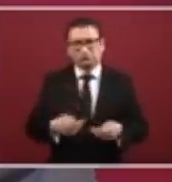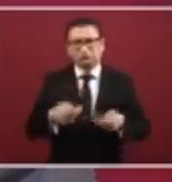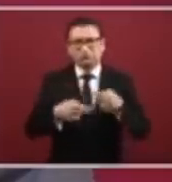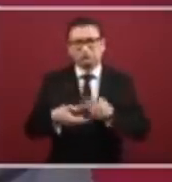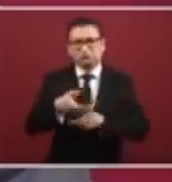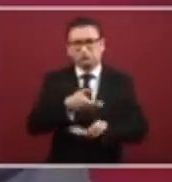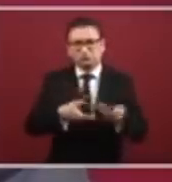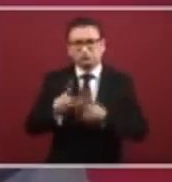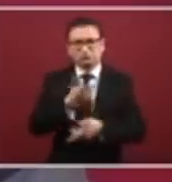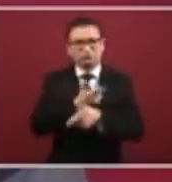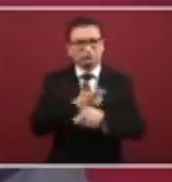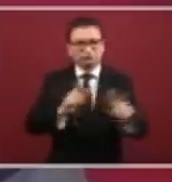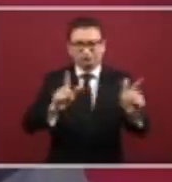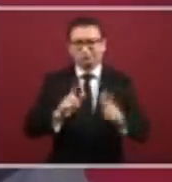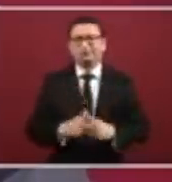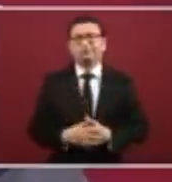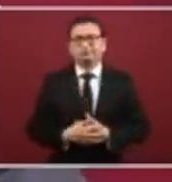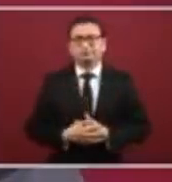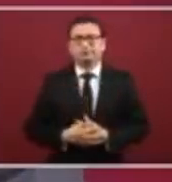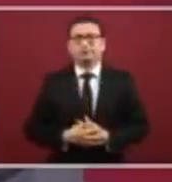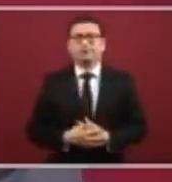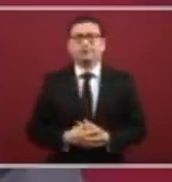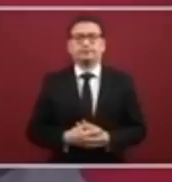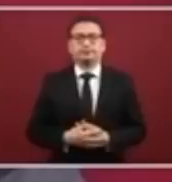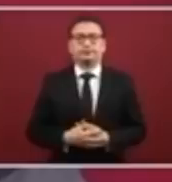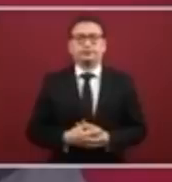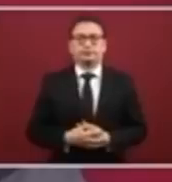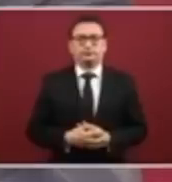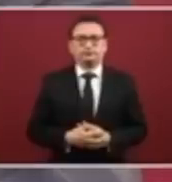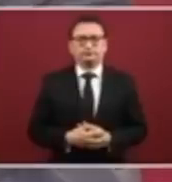el que no haya